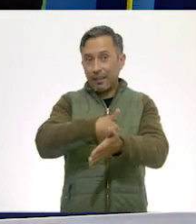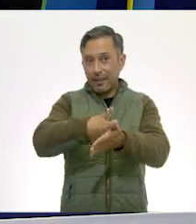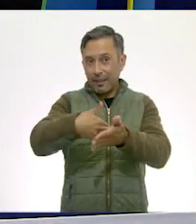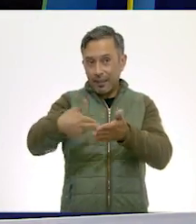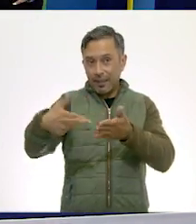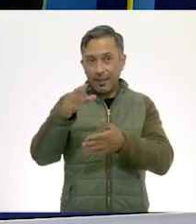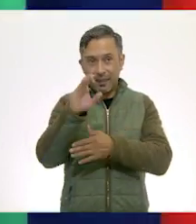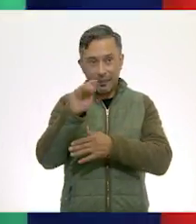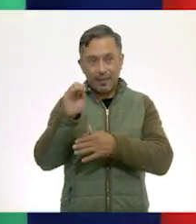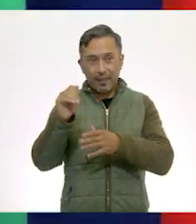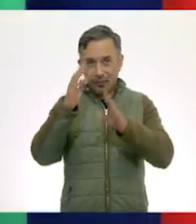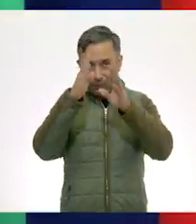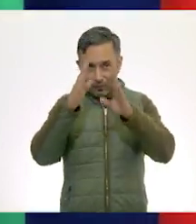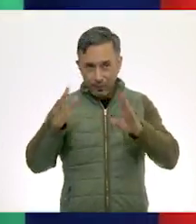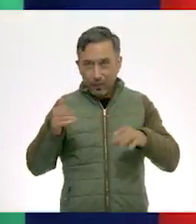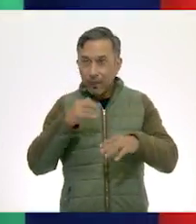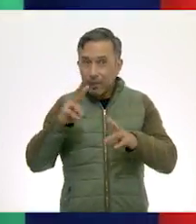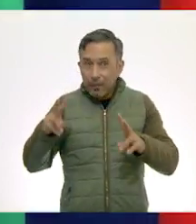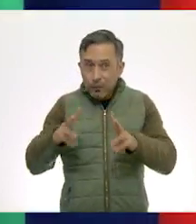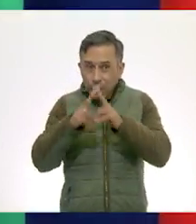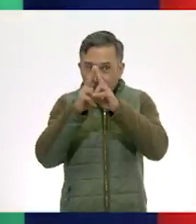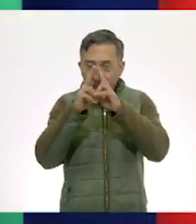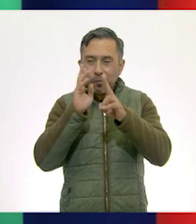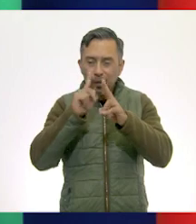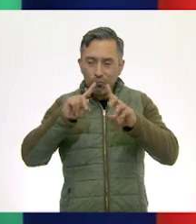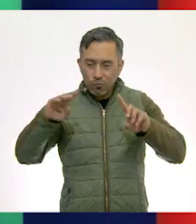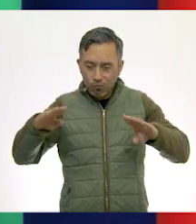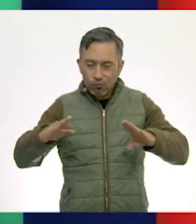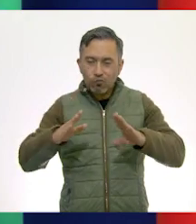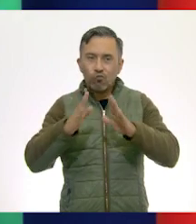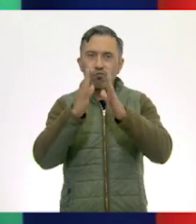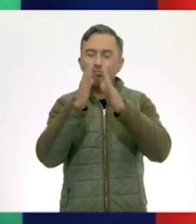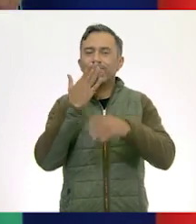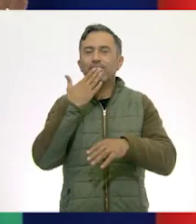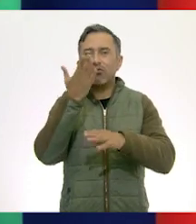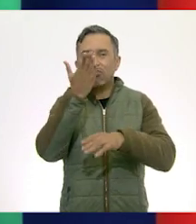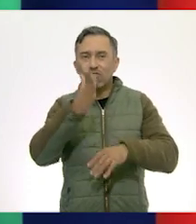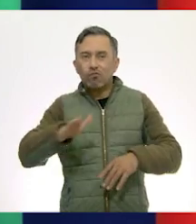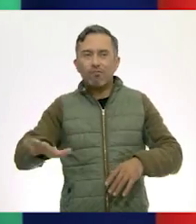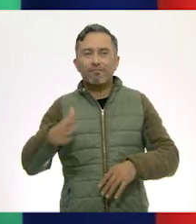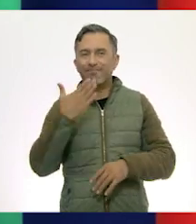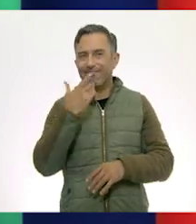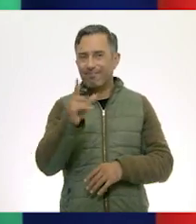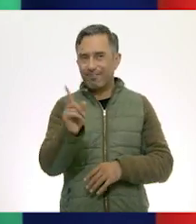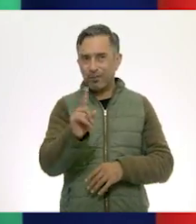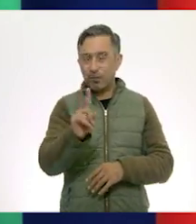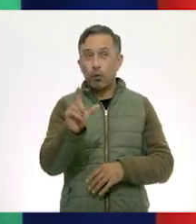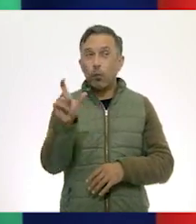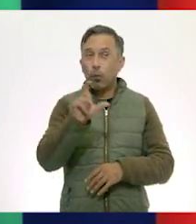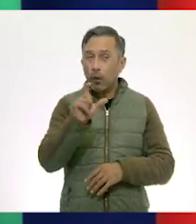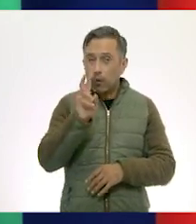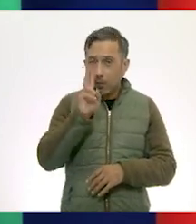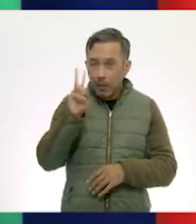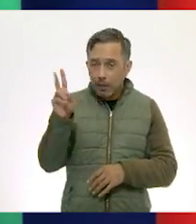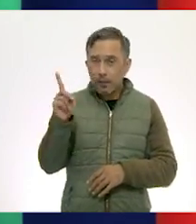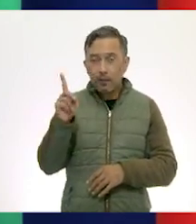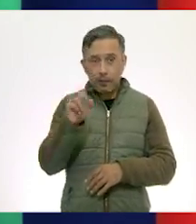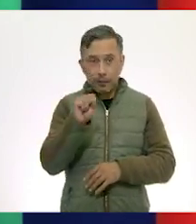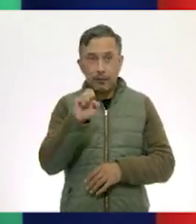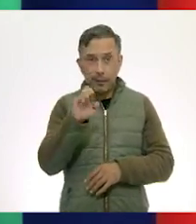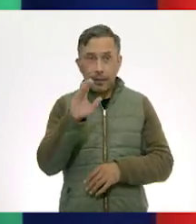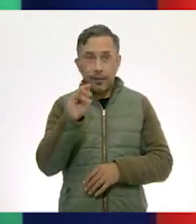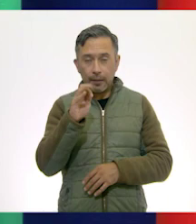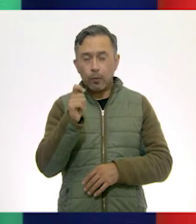Eiffel se ven también líneas curvas. Entonces, cuando identifiquemos diferentes tipos de rectas secantes, ya